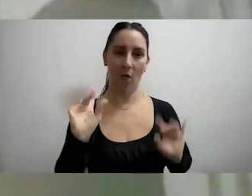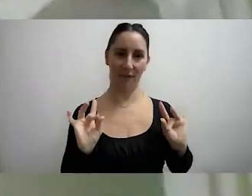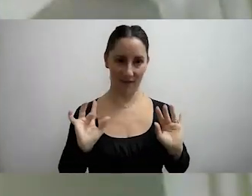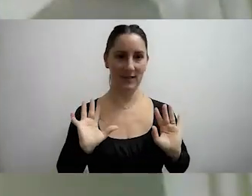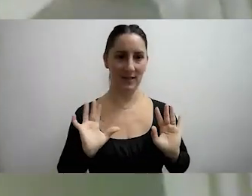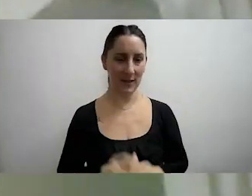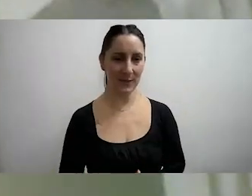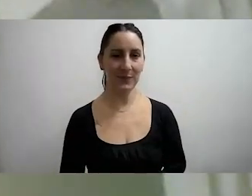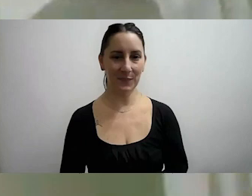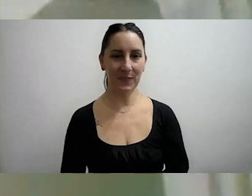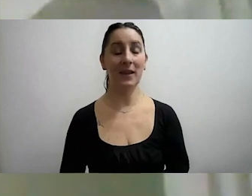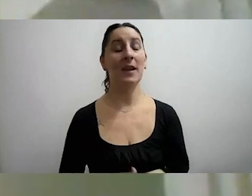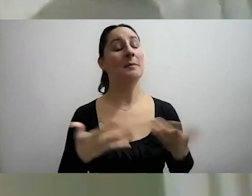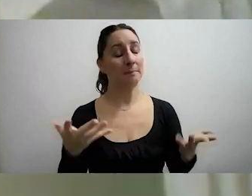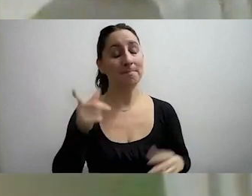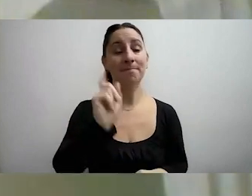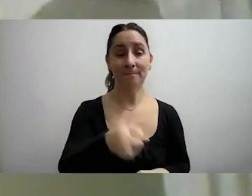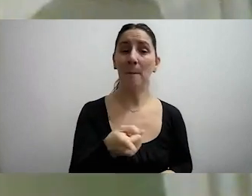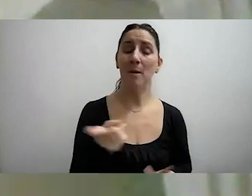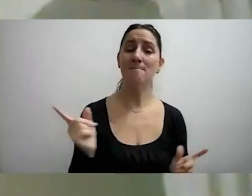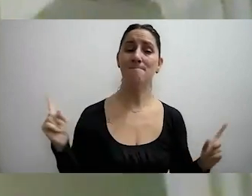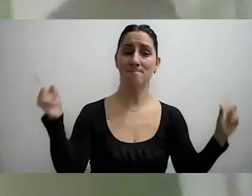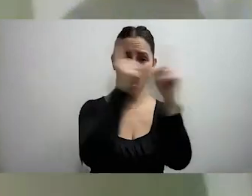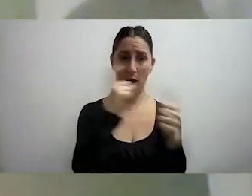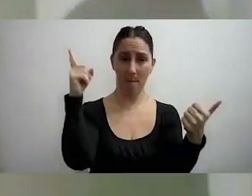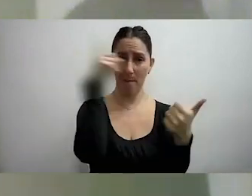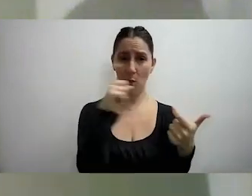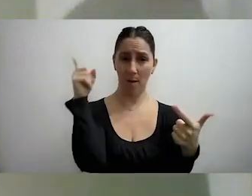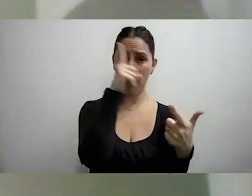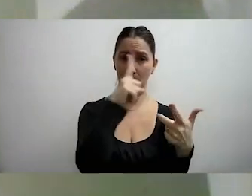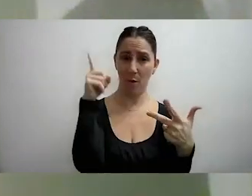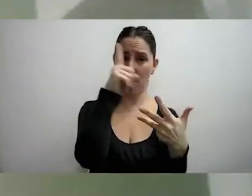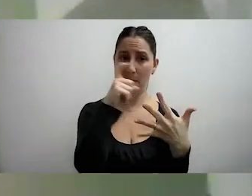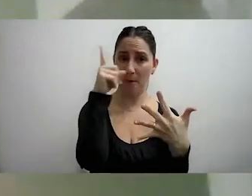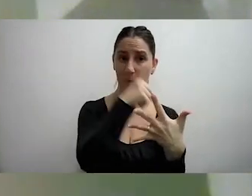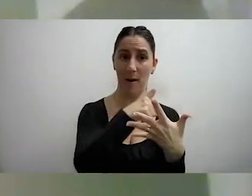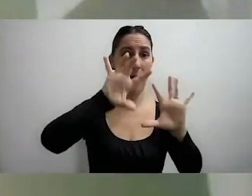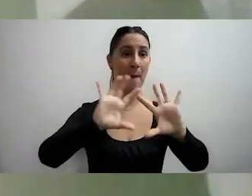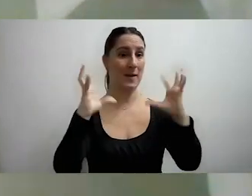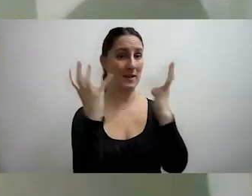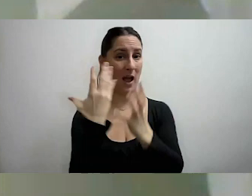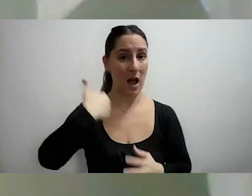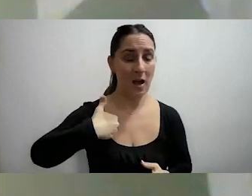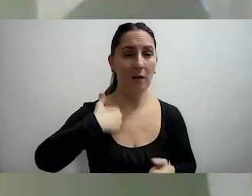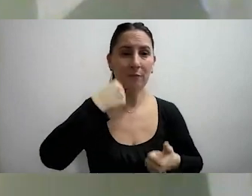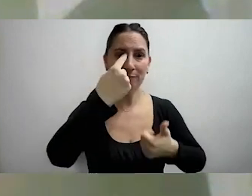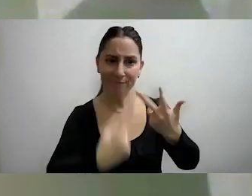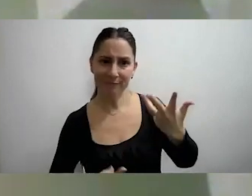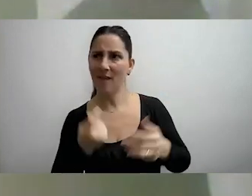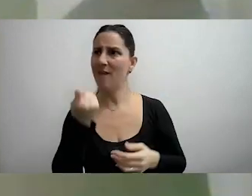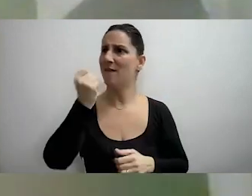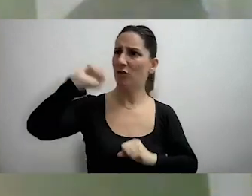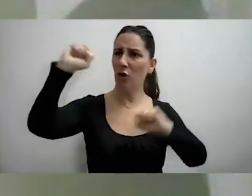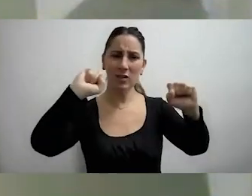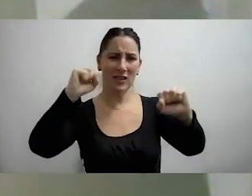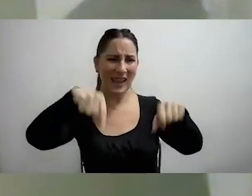la realidad es que con toda la problemática que existe, lamentablemente en nuestro país, que inflación, que esto, que la verdad que cuando uno empieza a hablar de